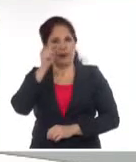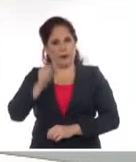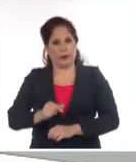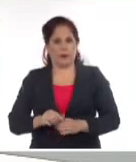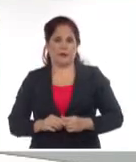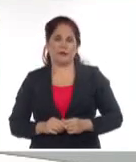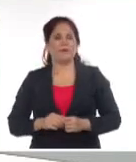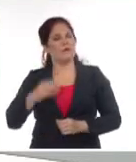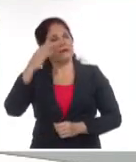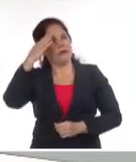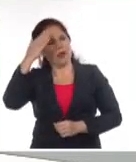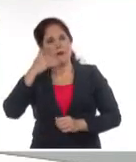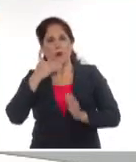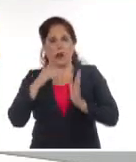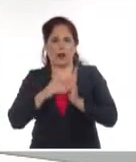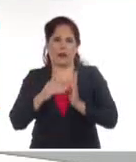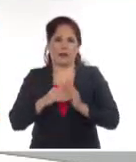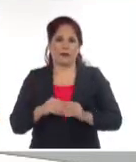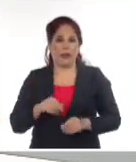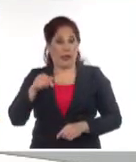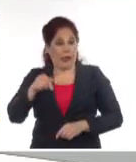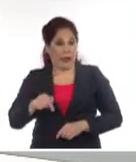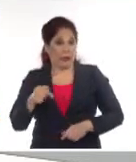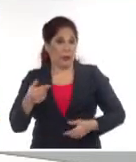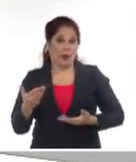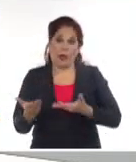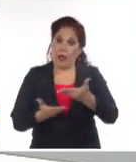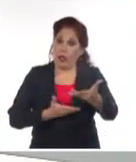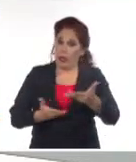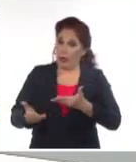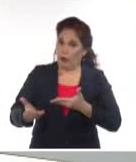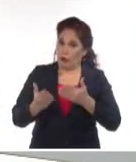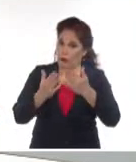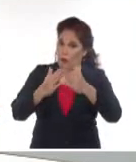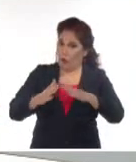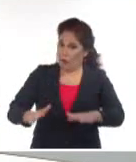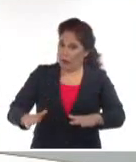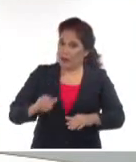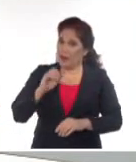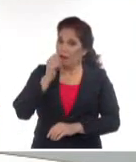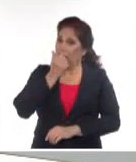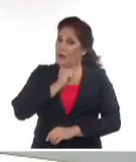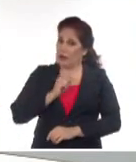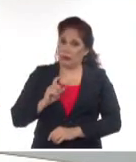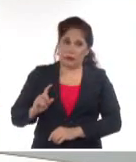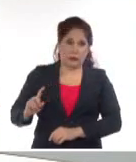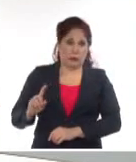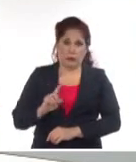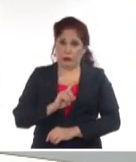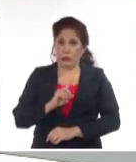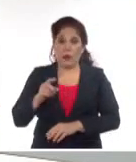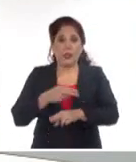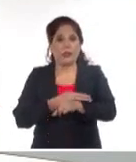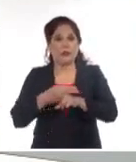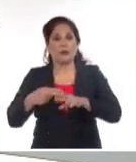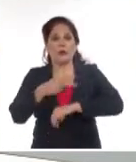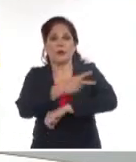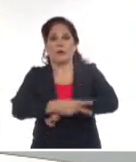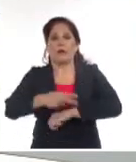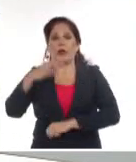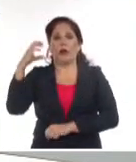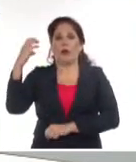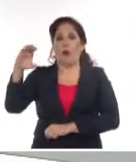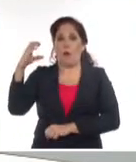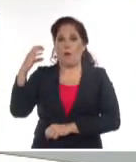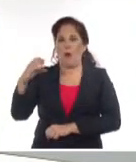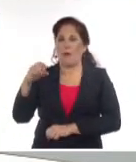Gracias, Indira. Buenas tardes. En esto de negociar la paz no hay asuntos fáciles. De lo contrario, la historia colombiana no estaría